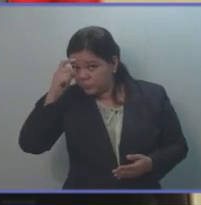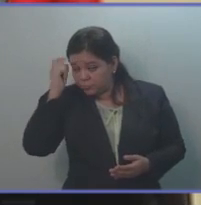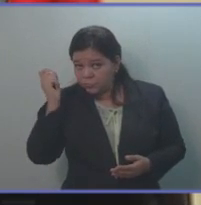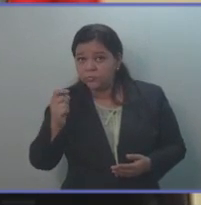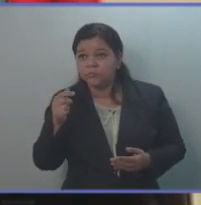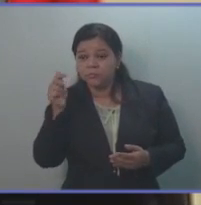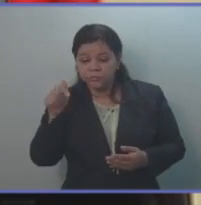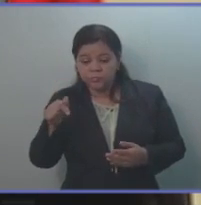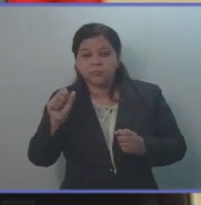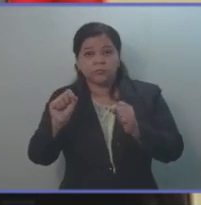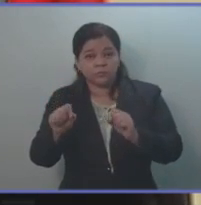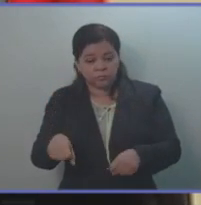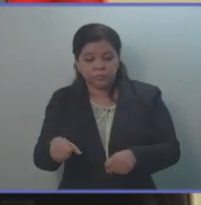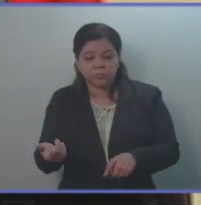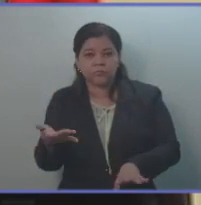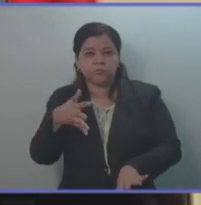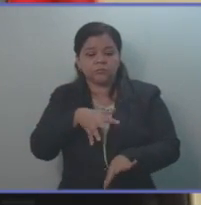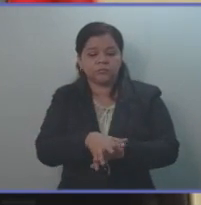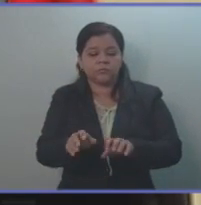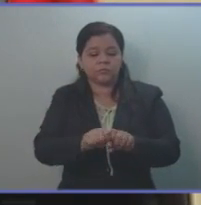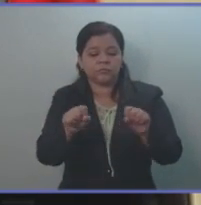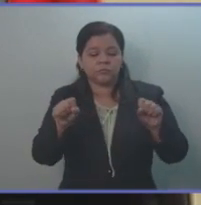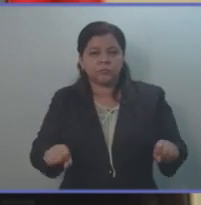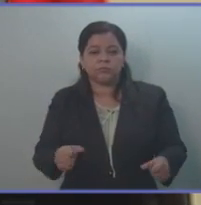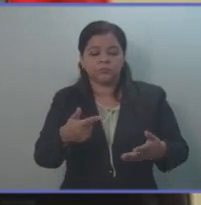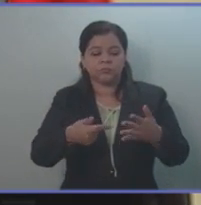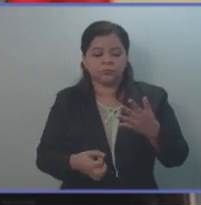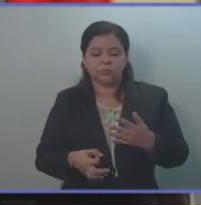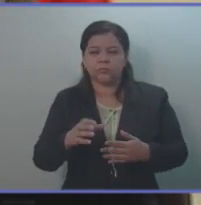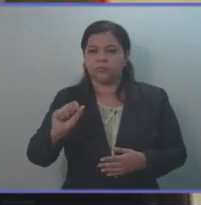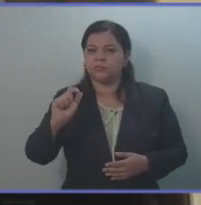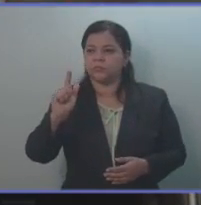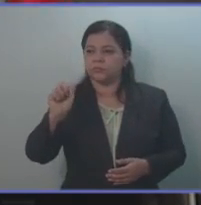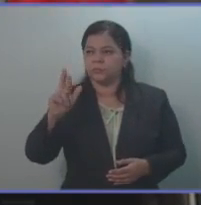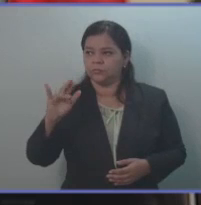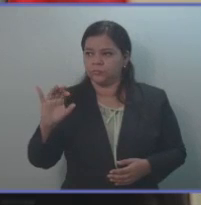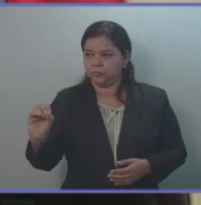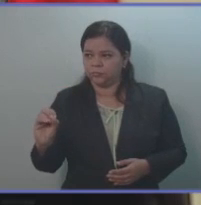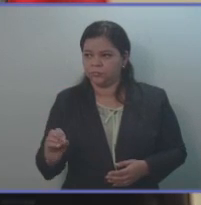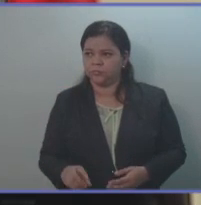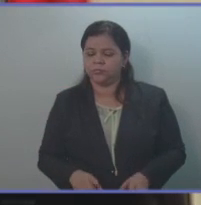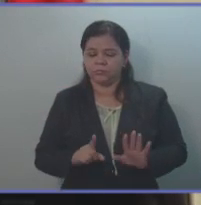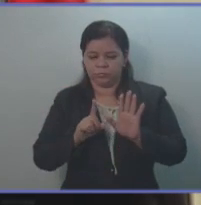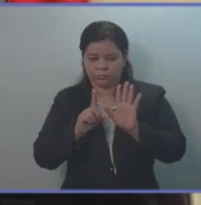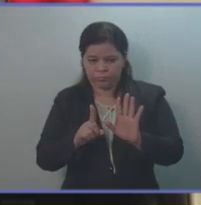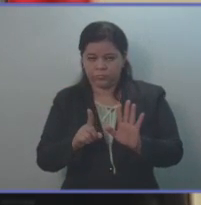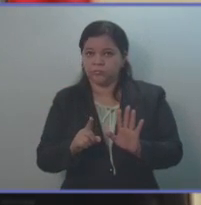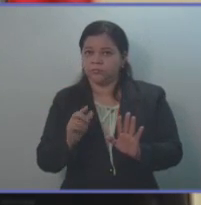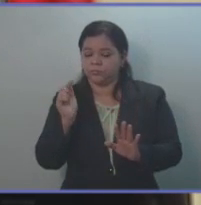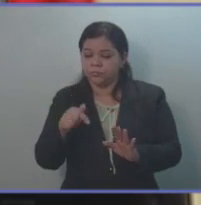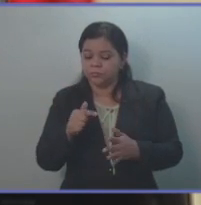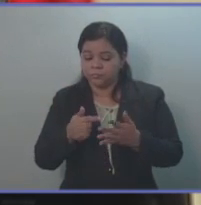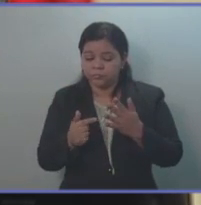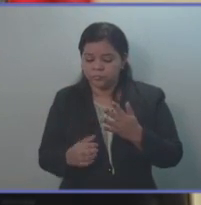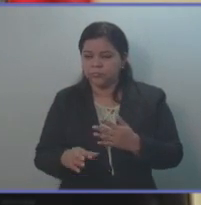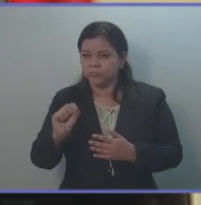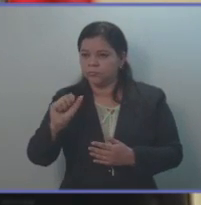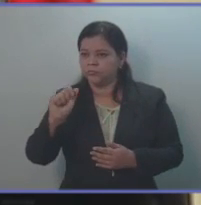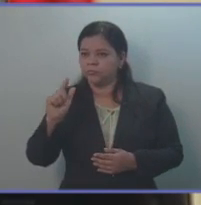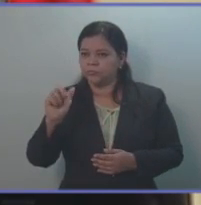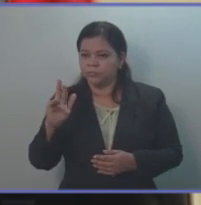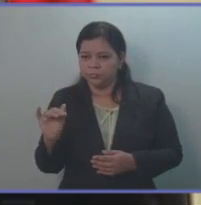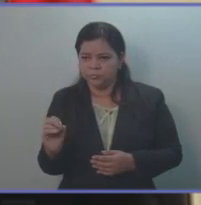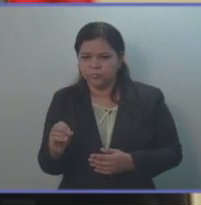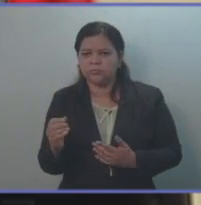sean absorbidos bajo el sistema de ley de salarios. 6. La absorción a ley de salarios es